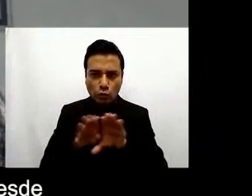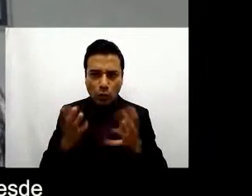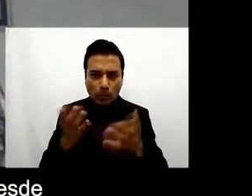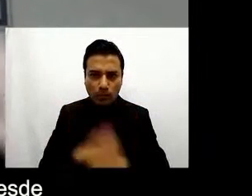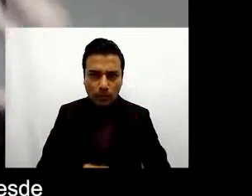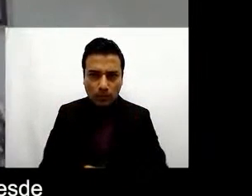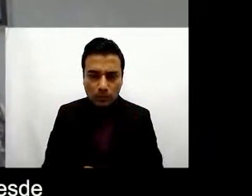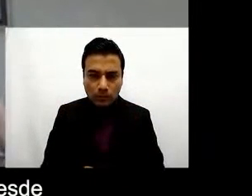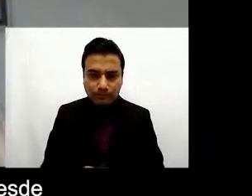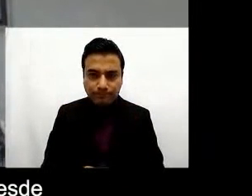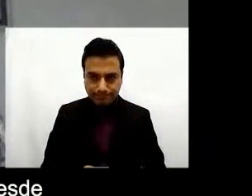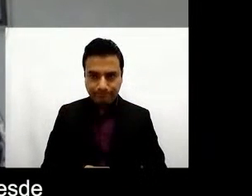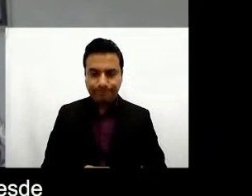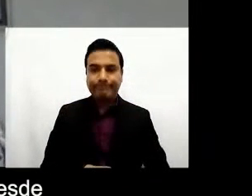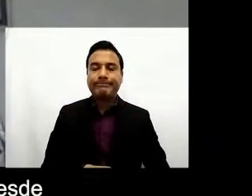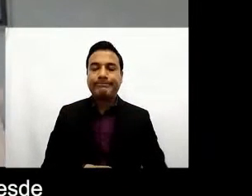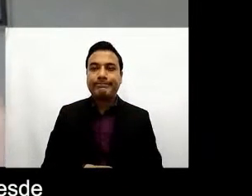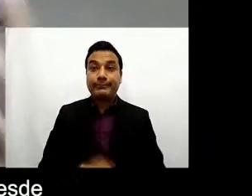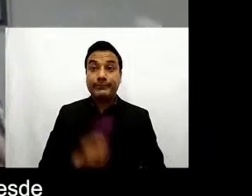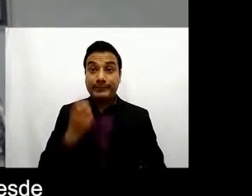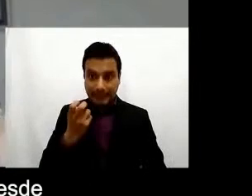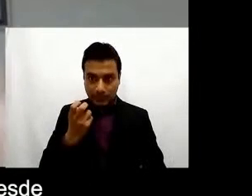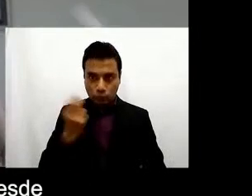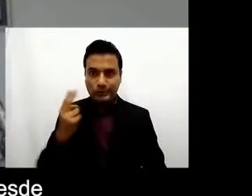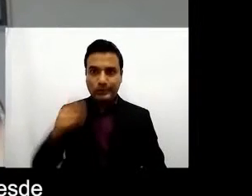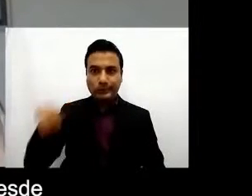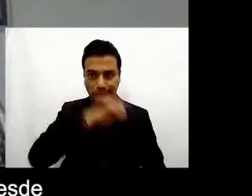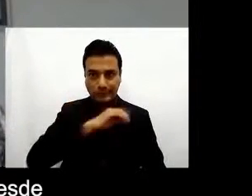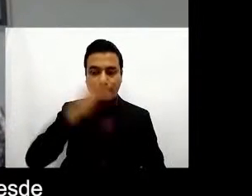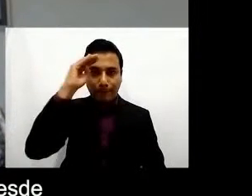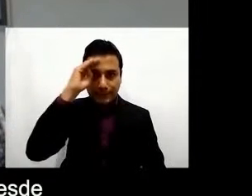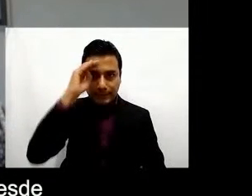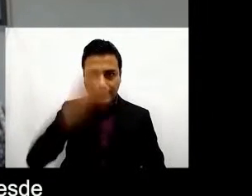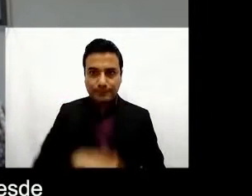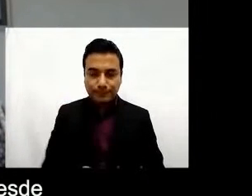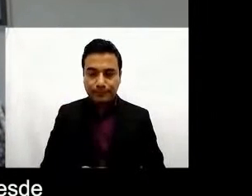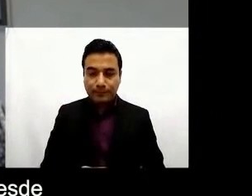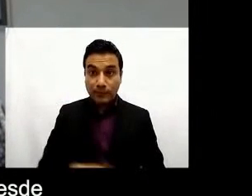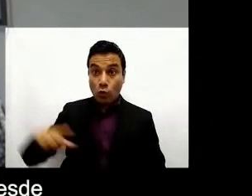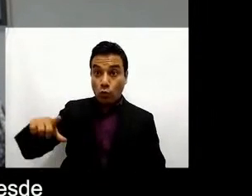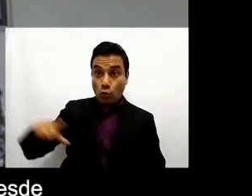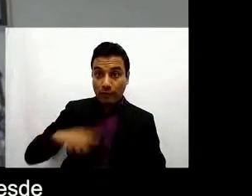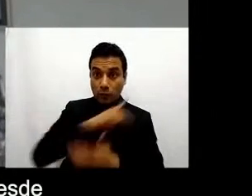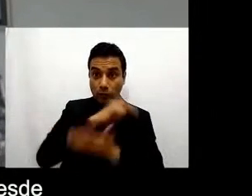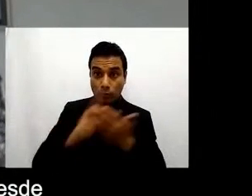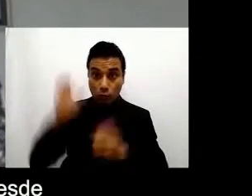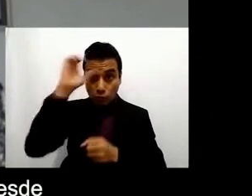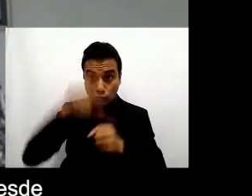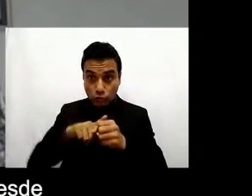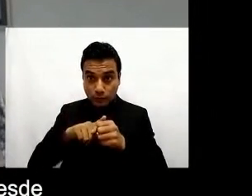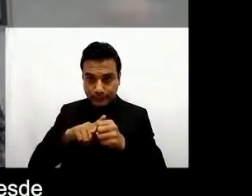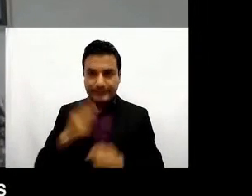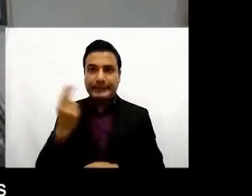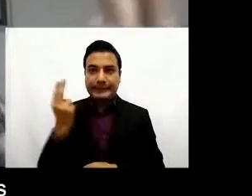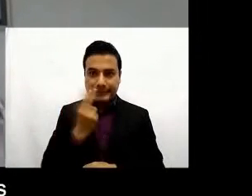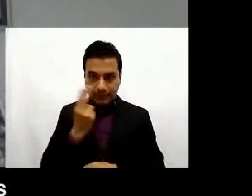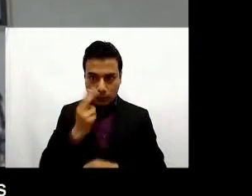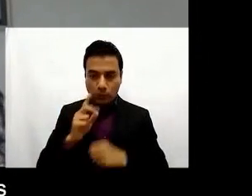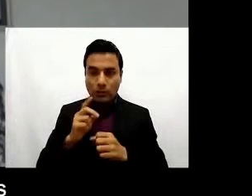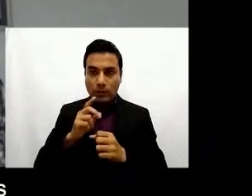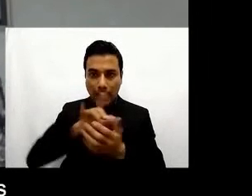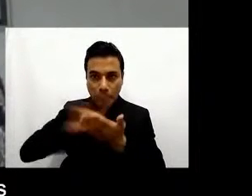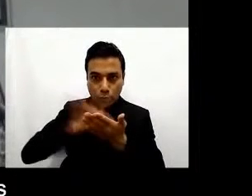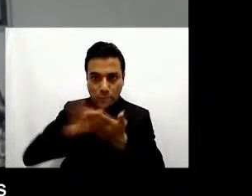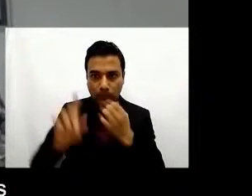afectan en nuestro día a día? O sea, ¿cómo desde las políticas culturales se tiene que abonar a este problema y entre